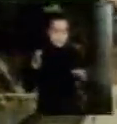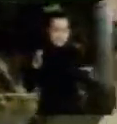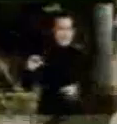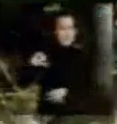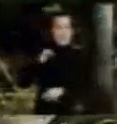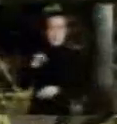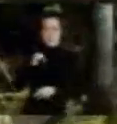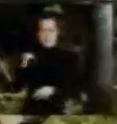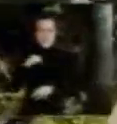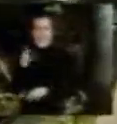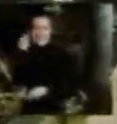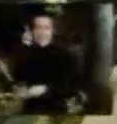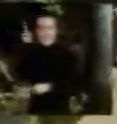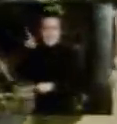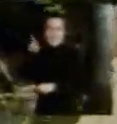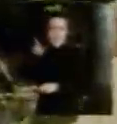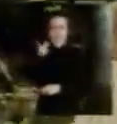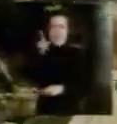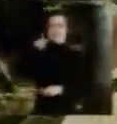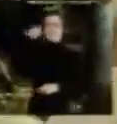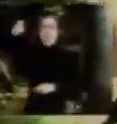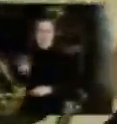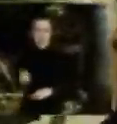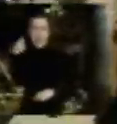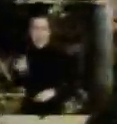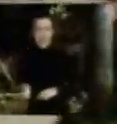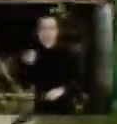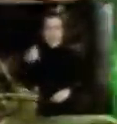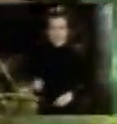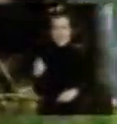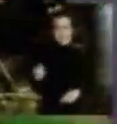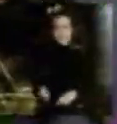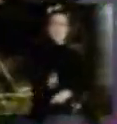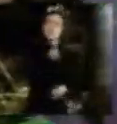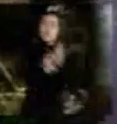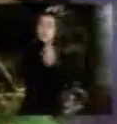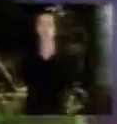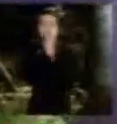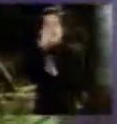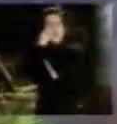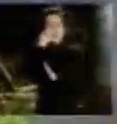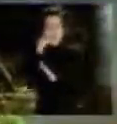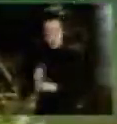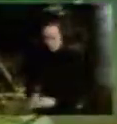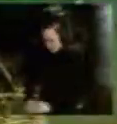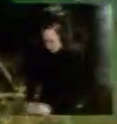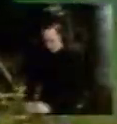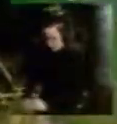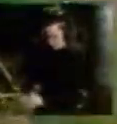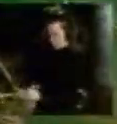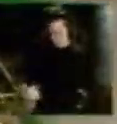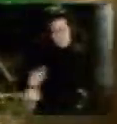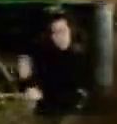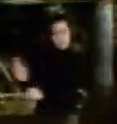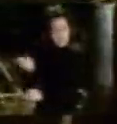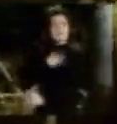tenemos las cabinas más caras. Usted siga mirando tan solo para su bolsillo, que mi